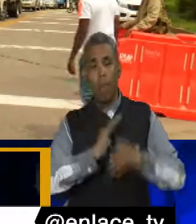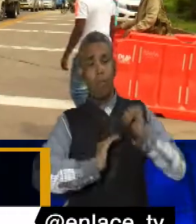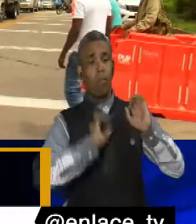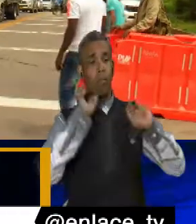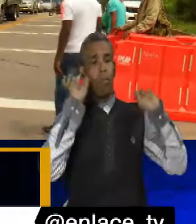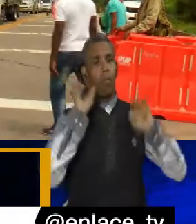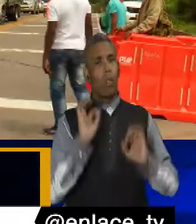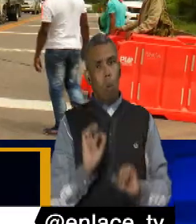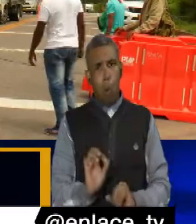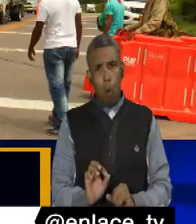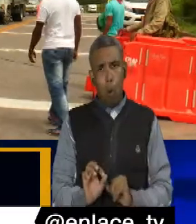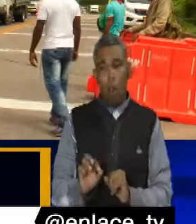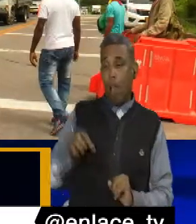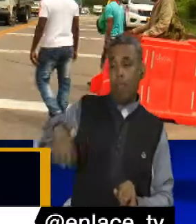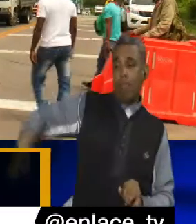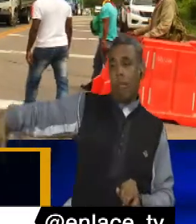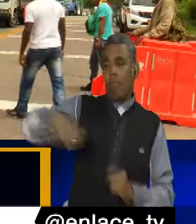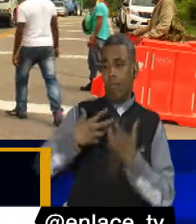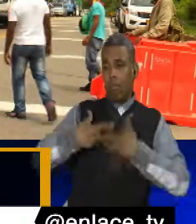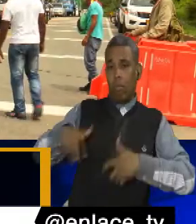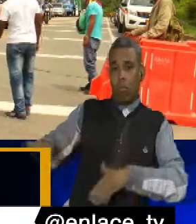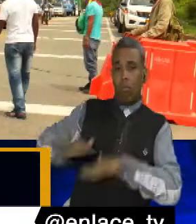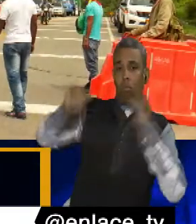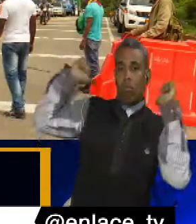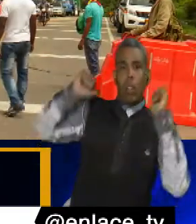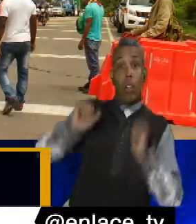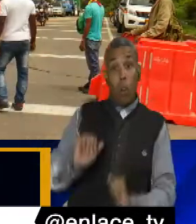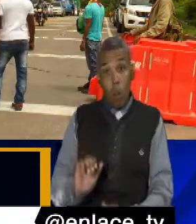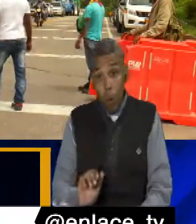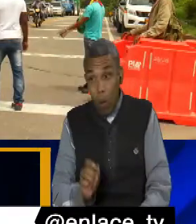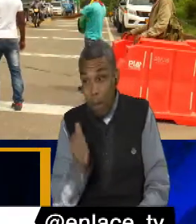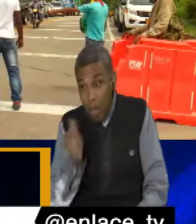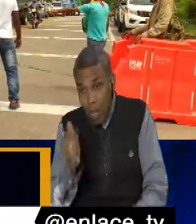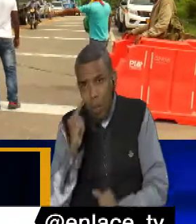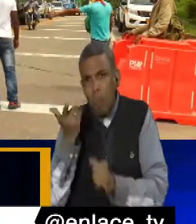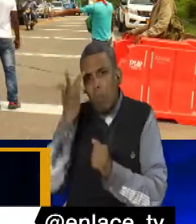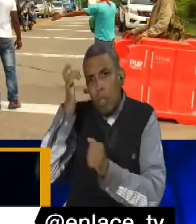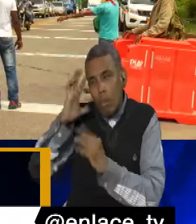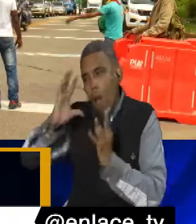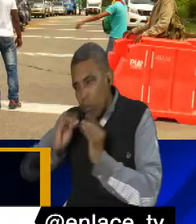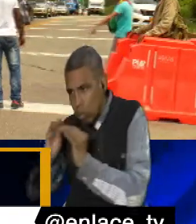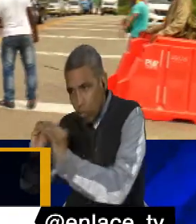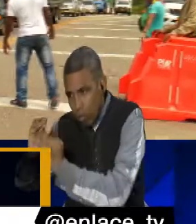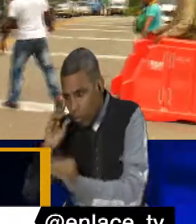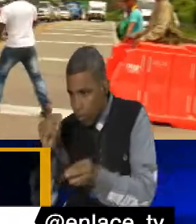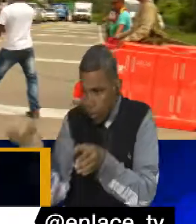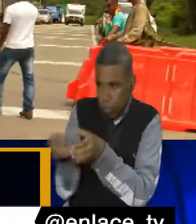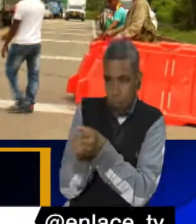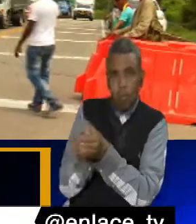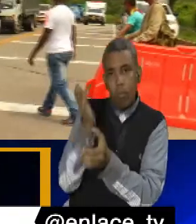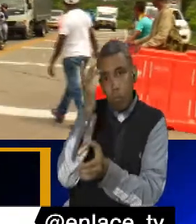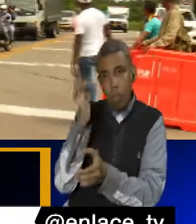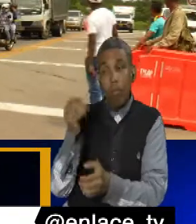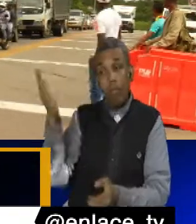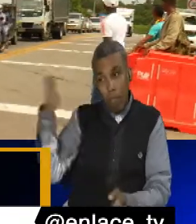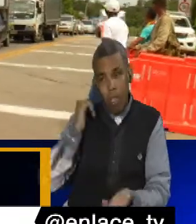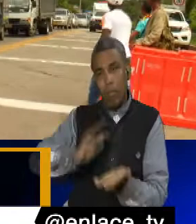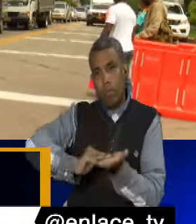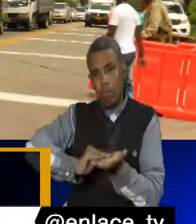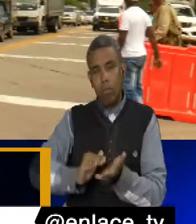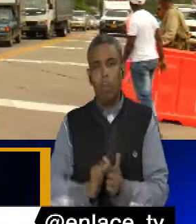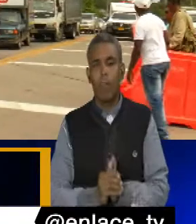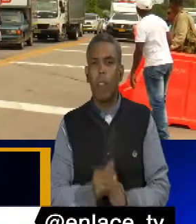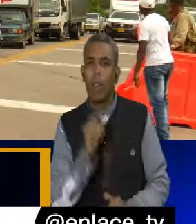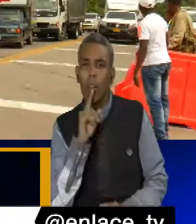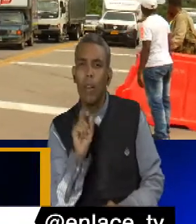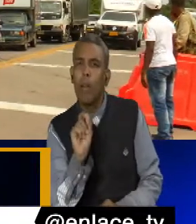no pueden hoy quedarle debiendo todo este mundo de dinero a los comerciantes locales. ¿Qué decirle a los comerciantes locales, a los empresarios que invirtieron en este